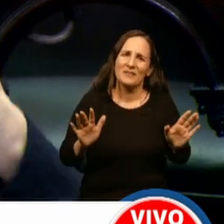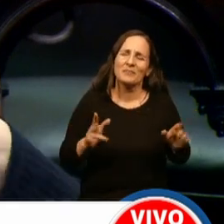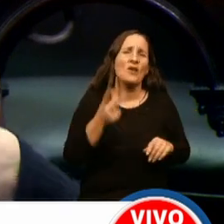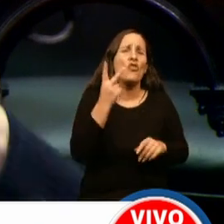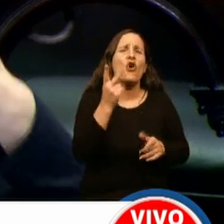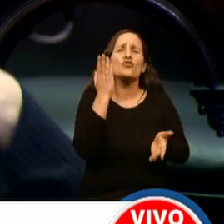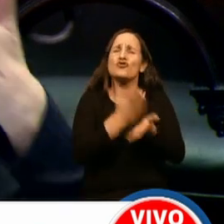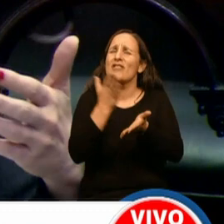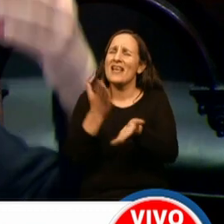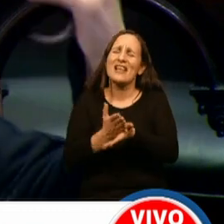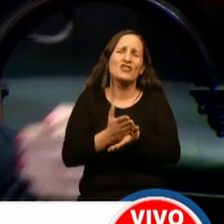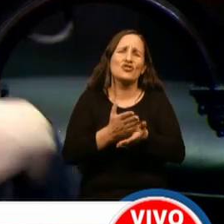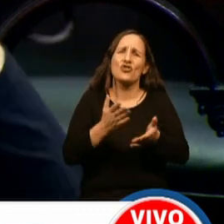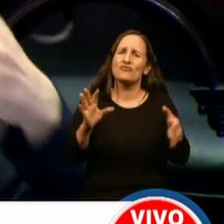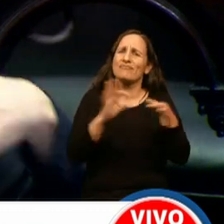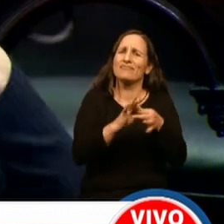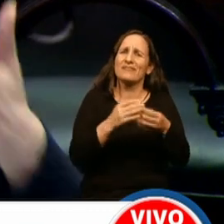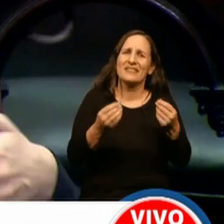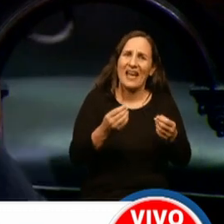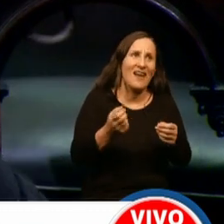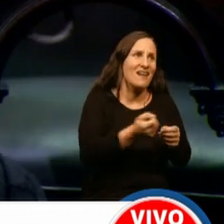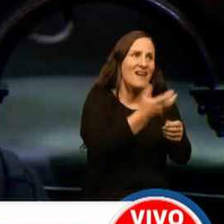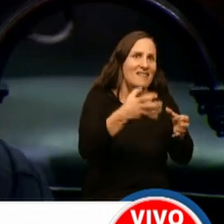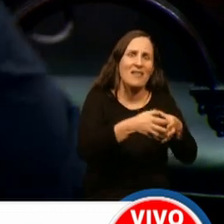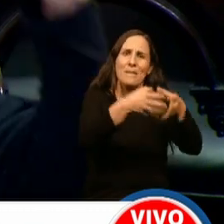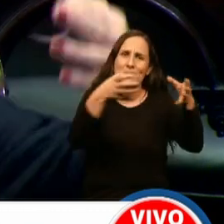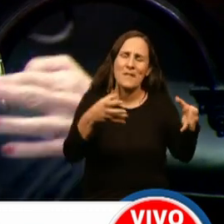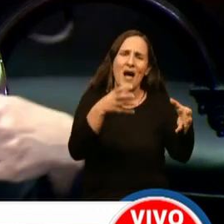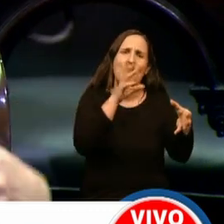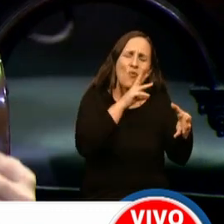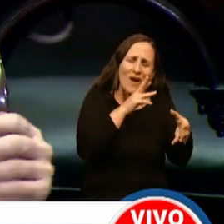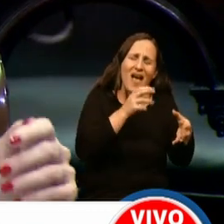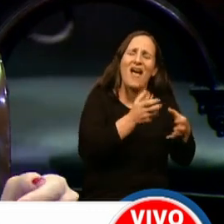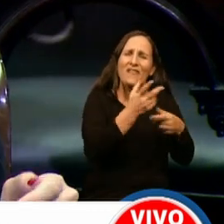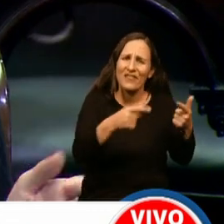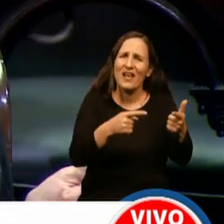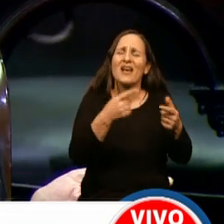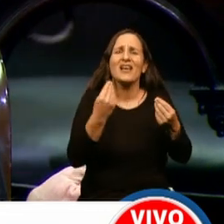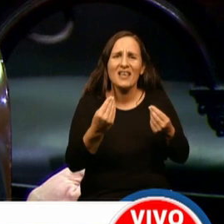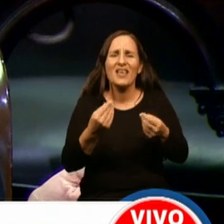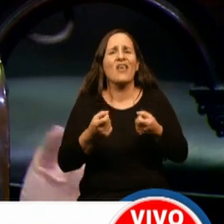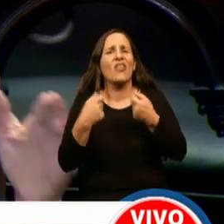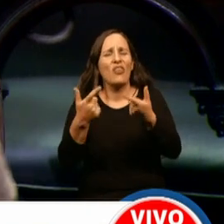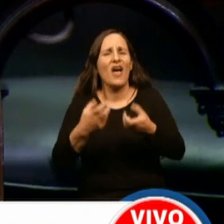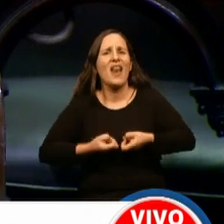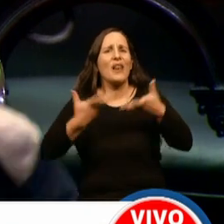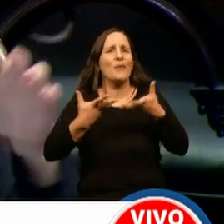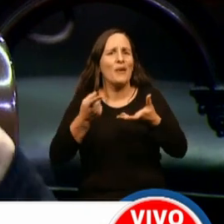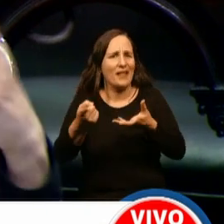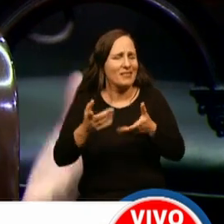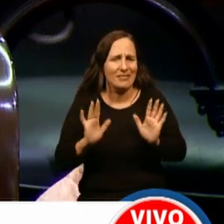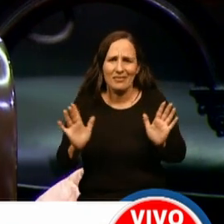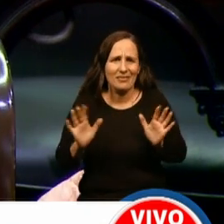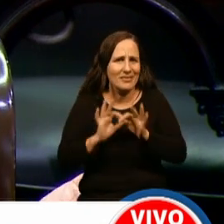derechos que son absolutamente compatibles aumentar la participación de las mujeres y las diversidades y garantizar la libertad de expresión son dos